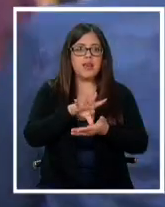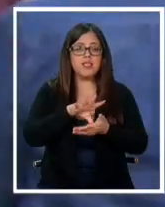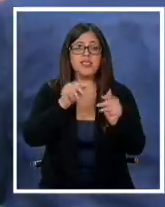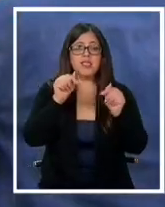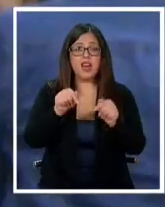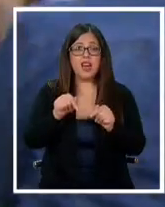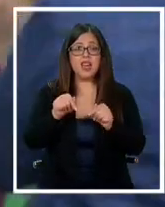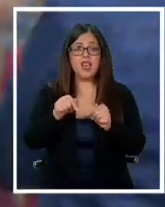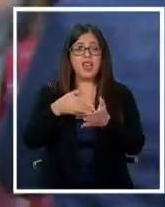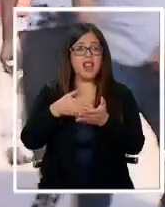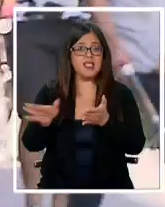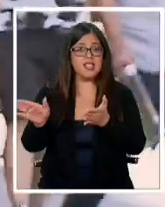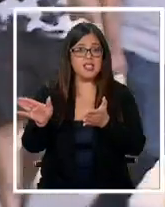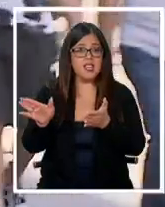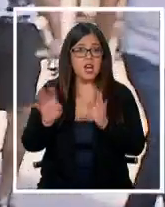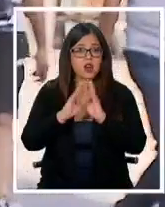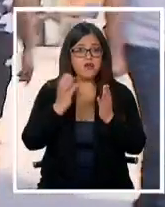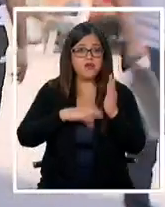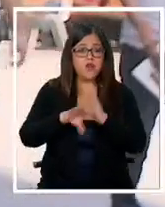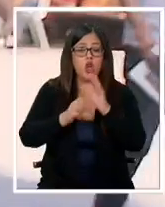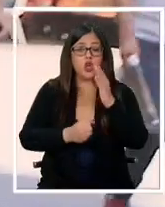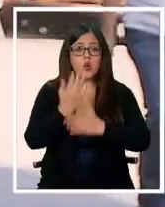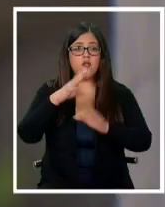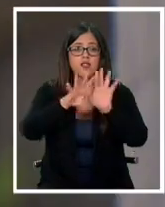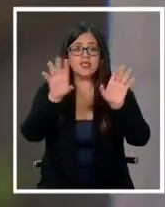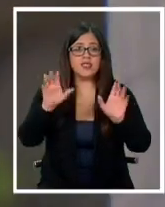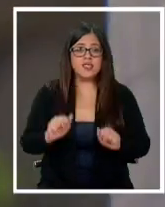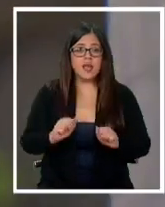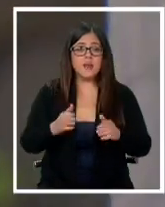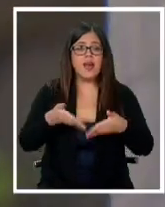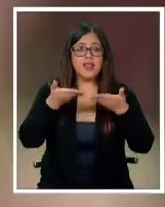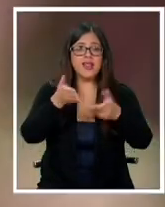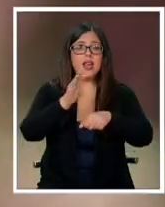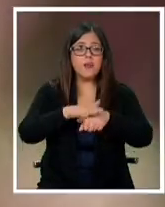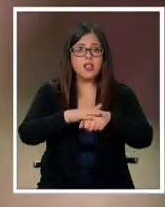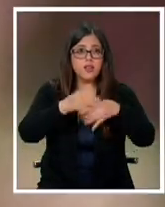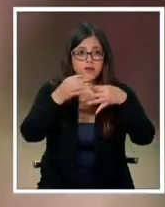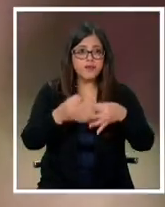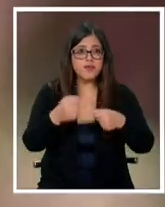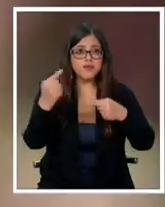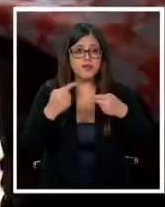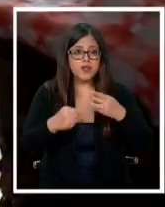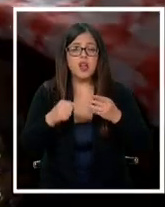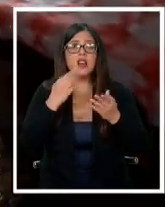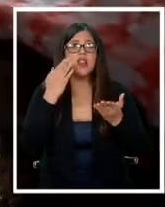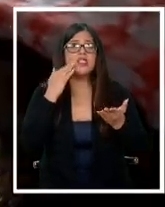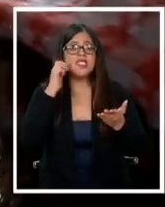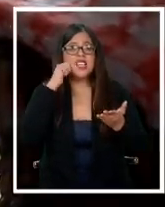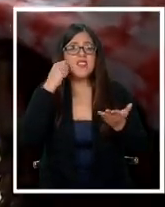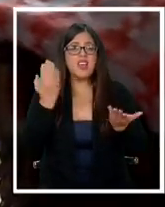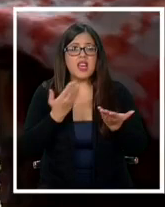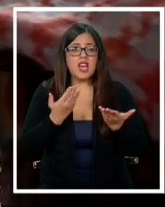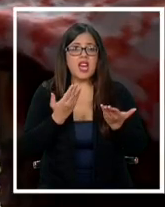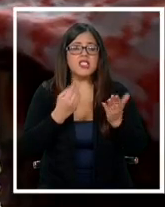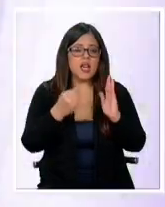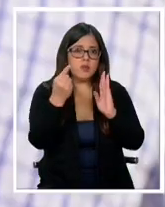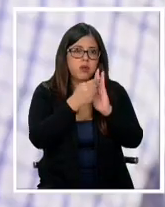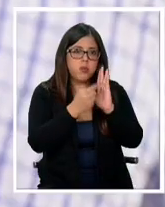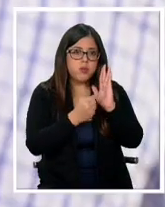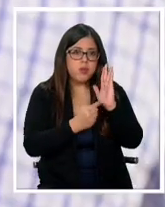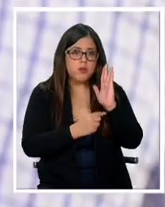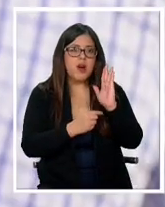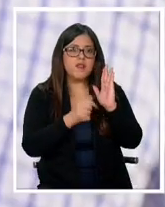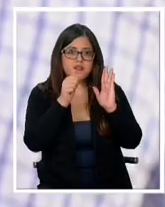pleno rechazo a este miércoles que el nuevo sistema entregue prestaciones definidas un borrador que ya tiene su punto final